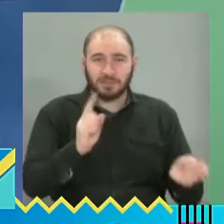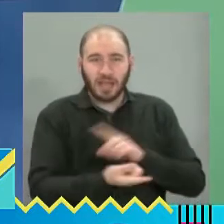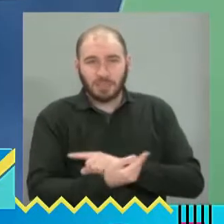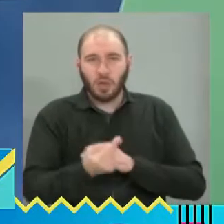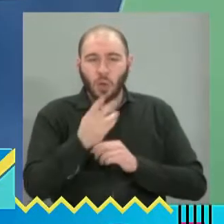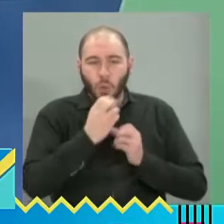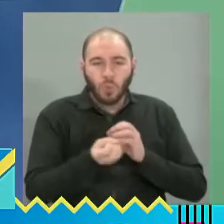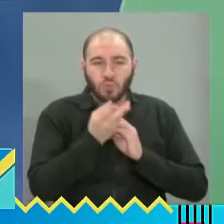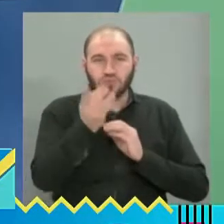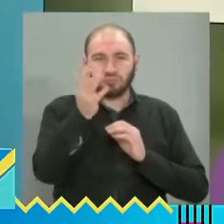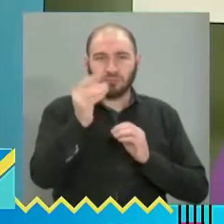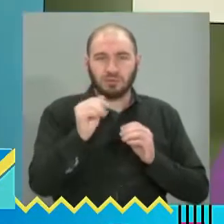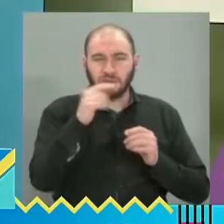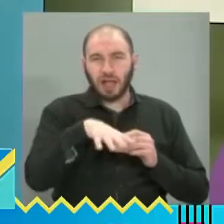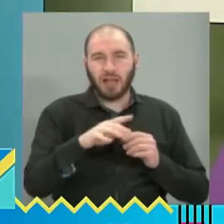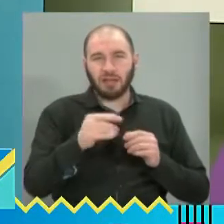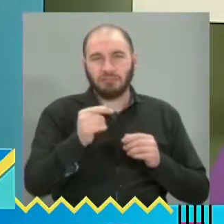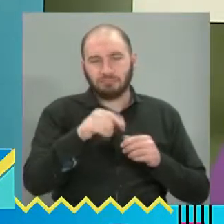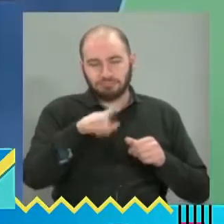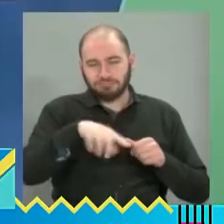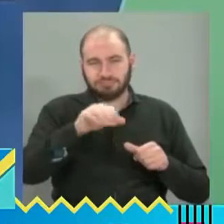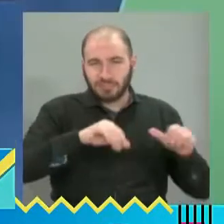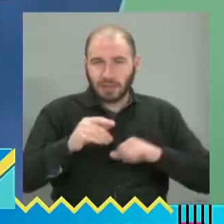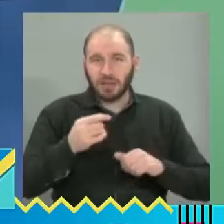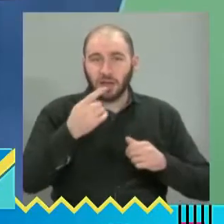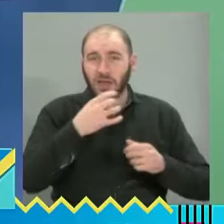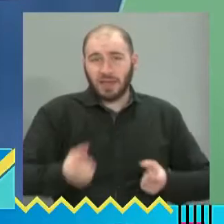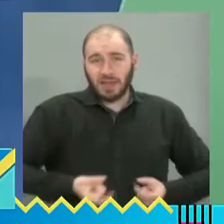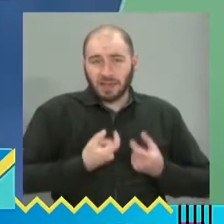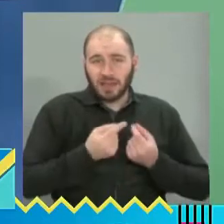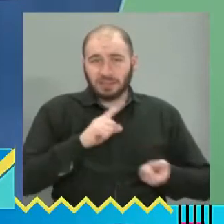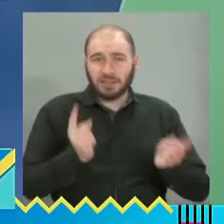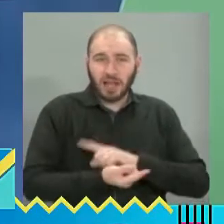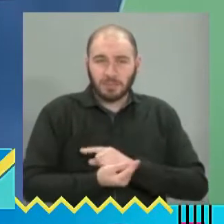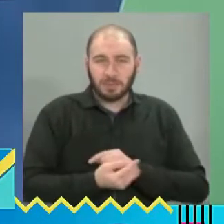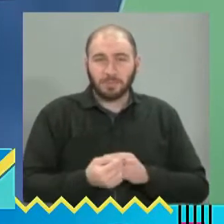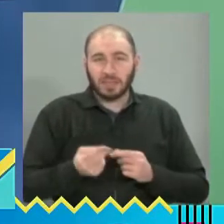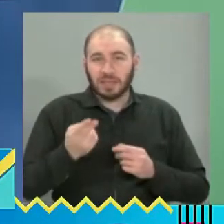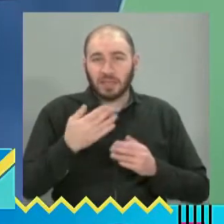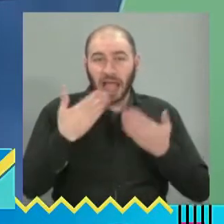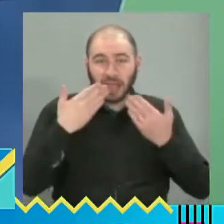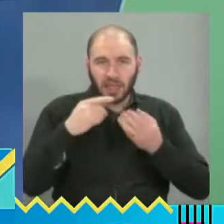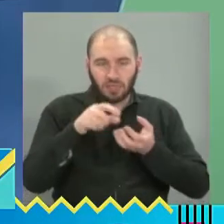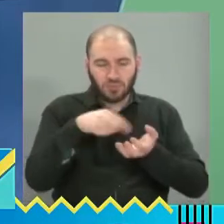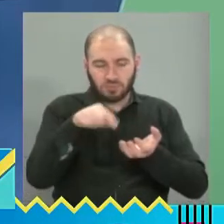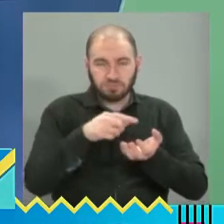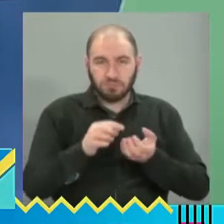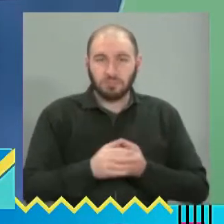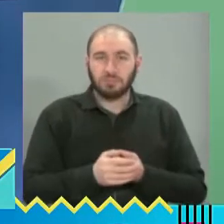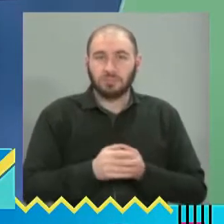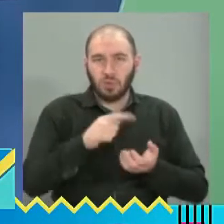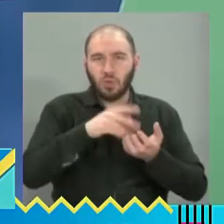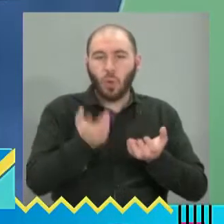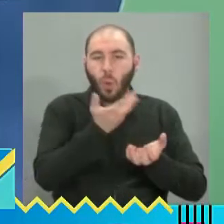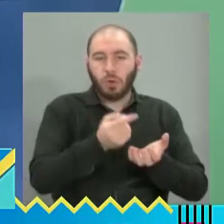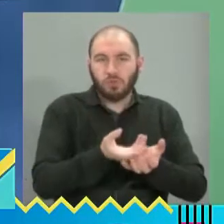el humo, que son alcoholes superiores, glicoles, tiene efectos cancerígenos y que el calentador de estos glicoles, que es lo que genera